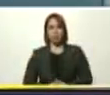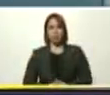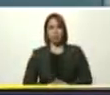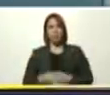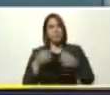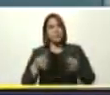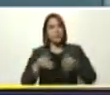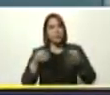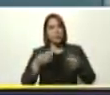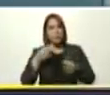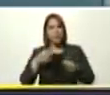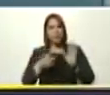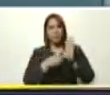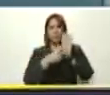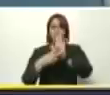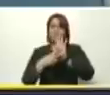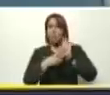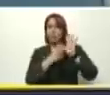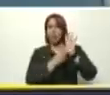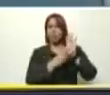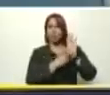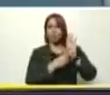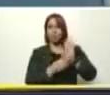siempre con la verdad,